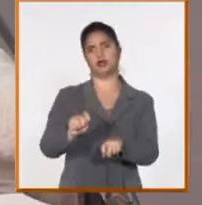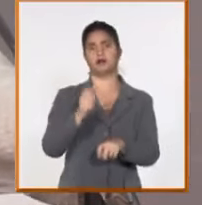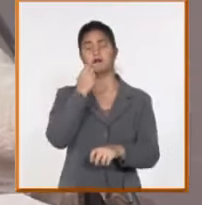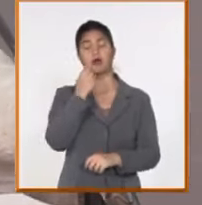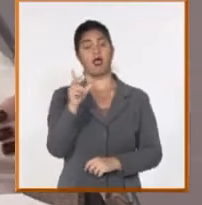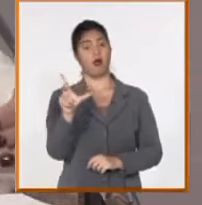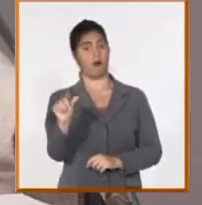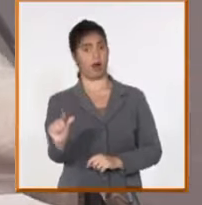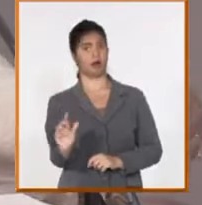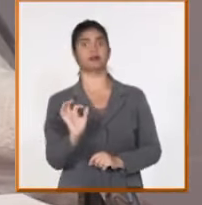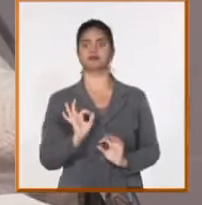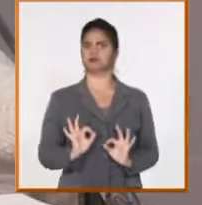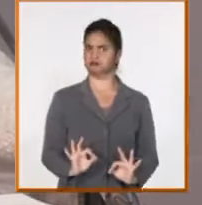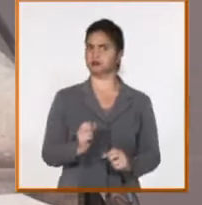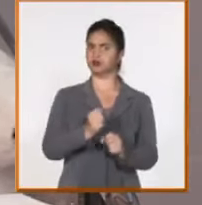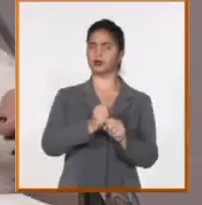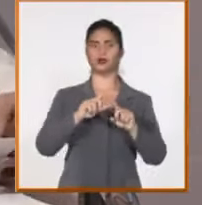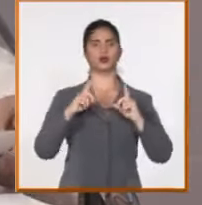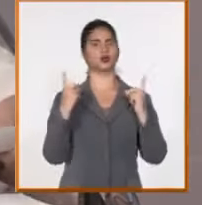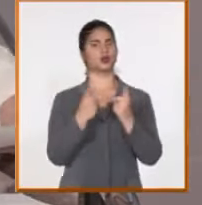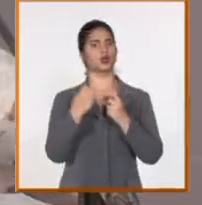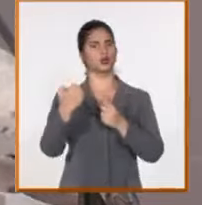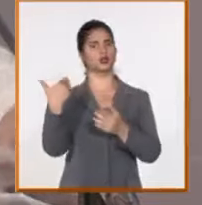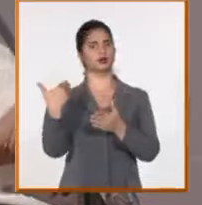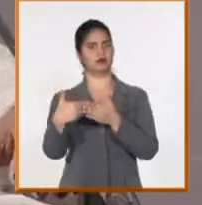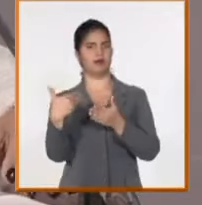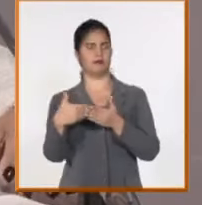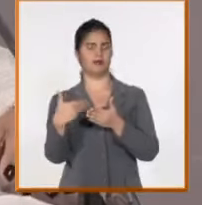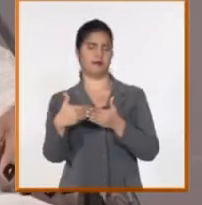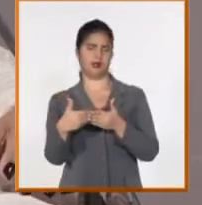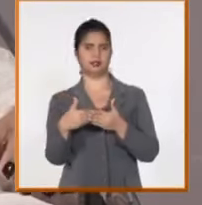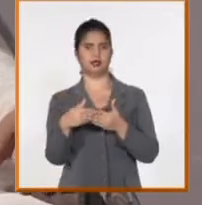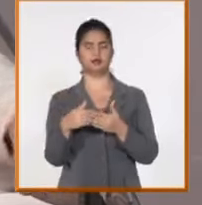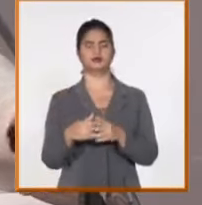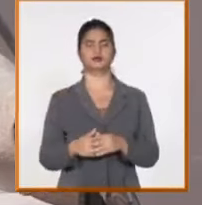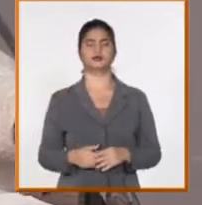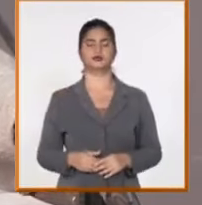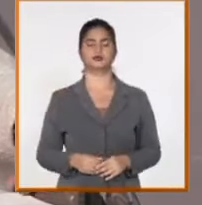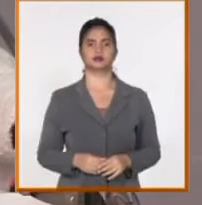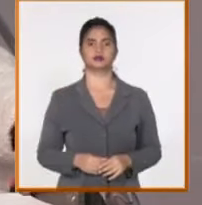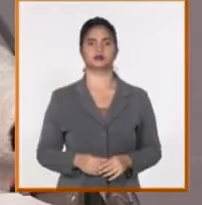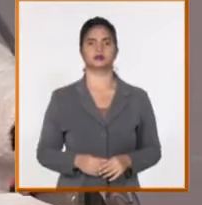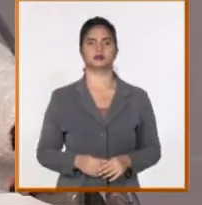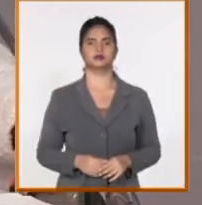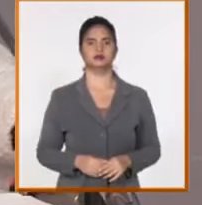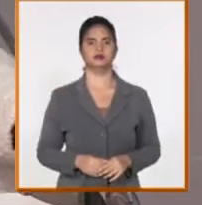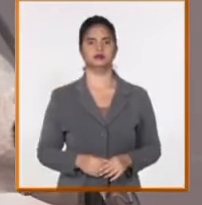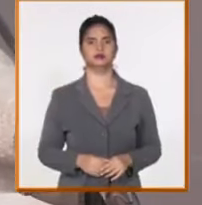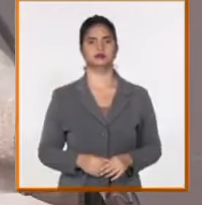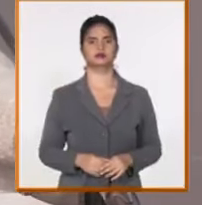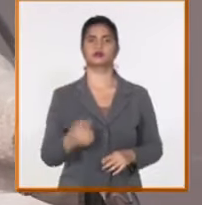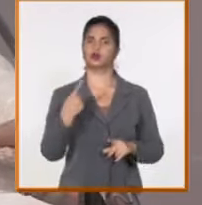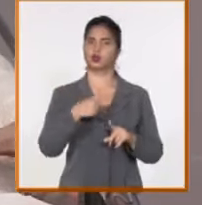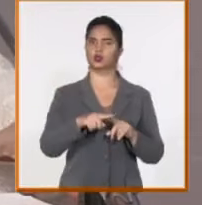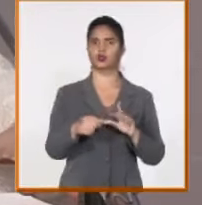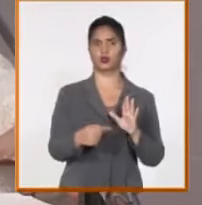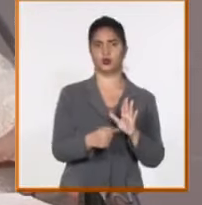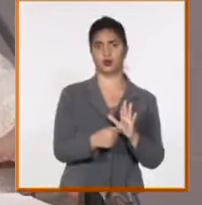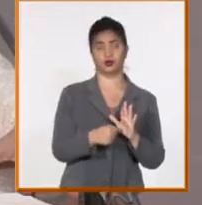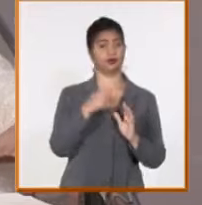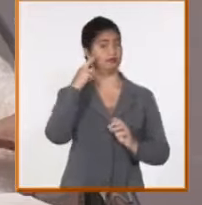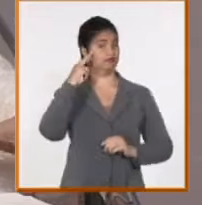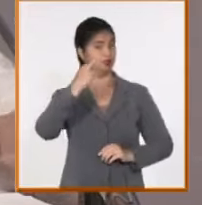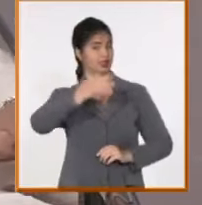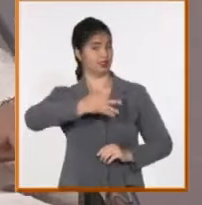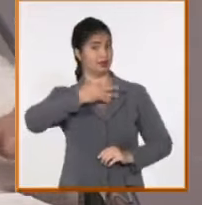empresas y trabajar todos los esquemas que se puedan ir vinculando en el sistema empresarial otro punto de los cuatro acciones